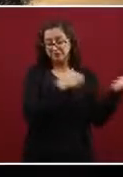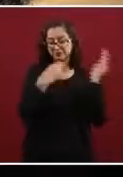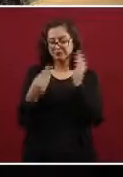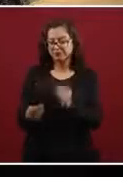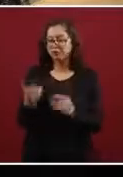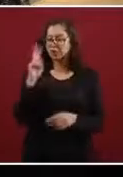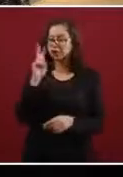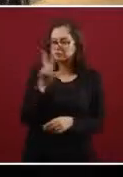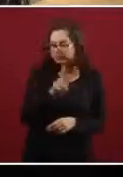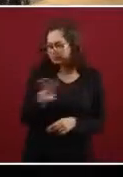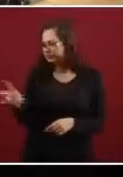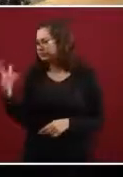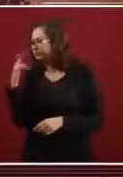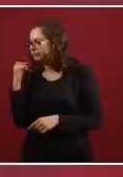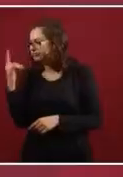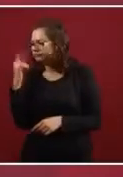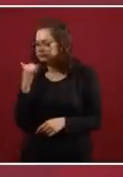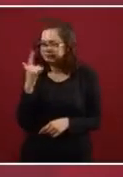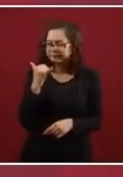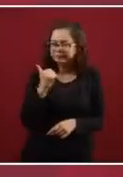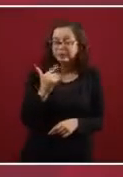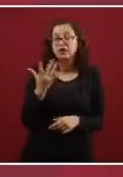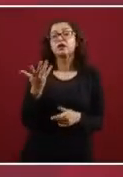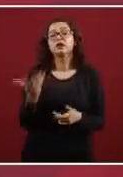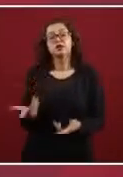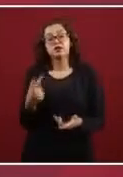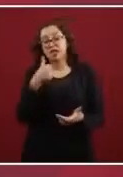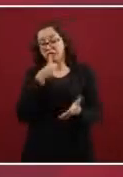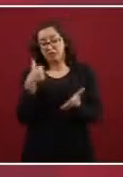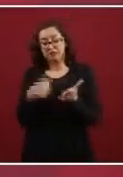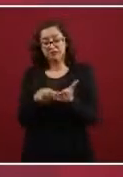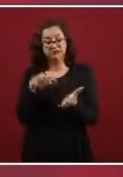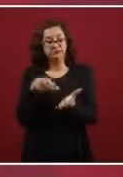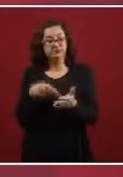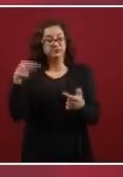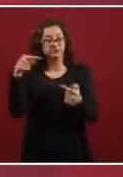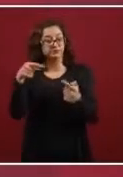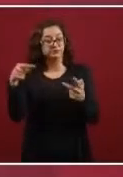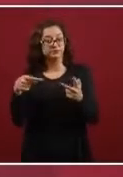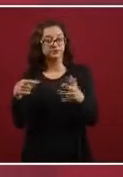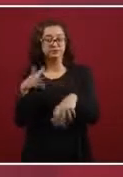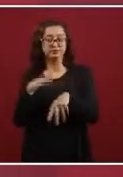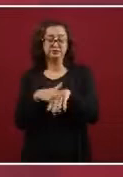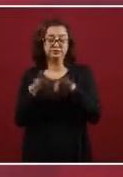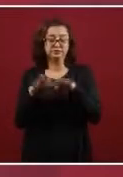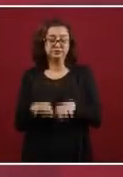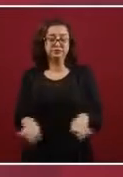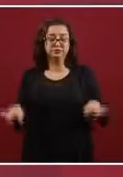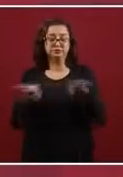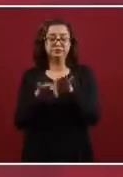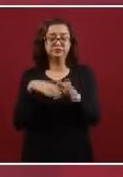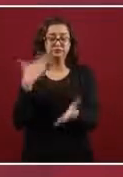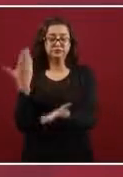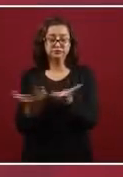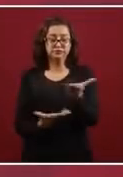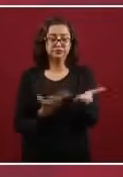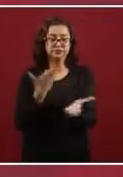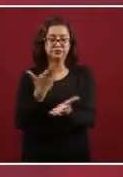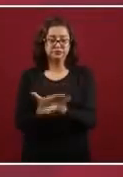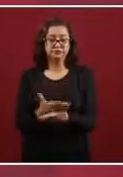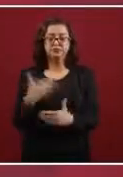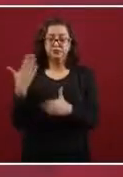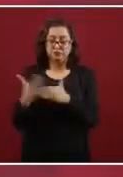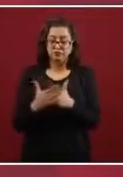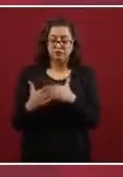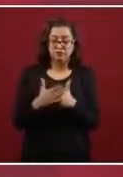esa carta, el presidente indica los fondos importantes que propone y que en años